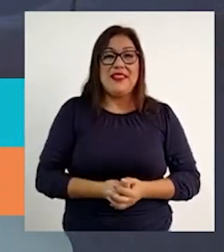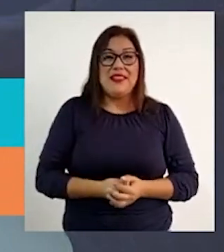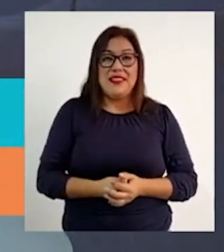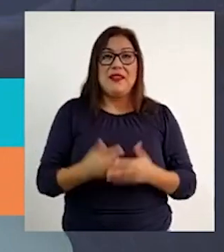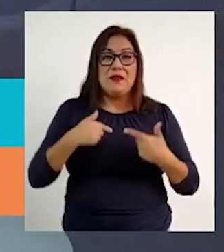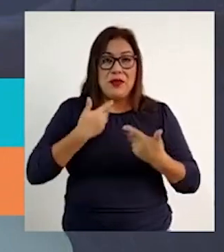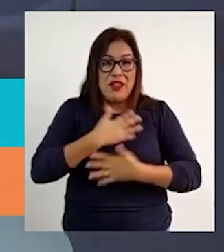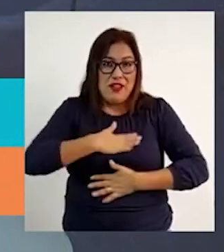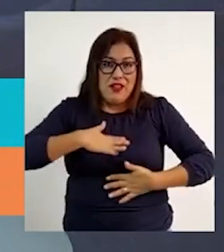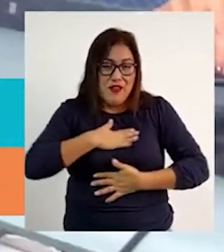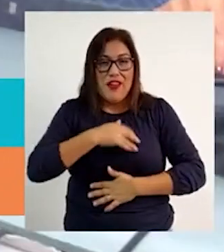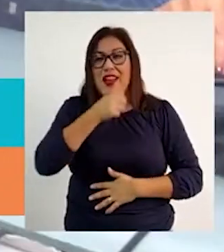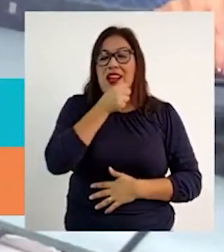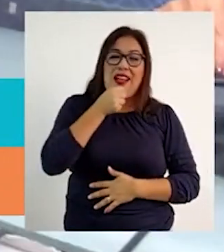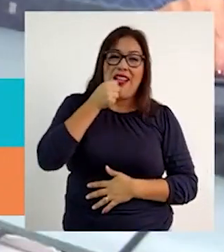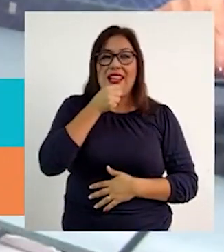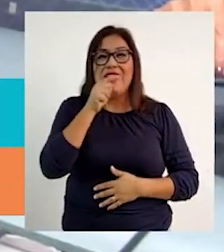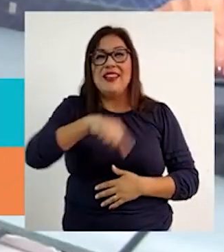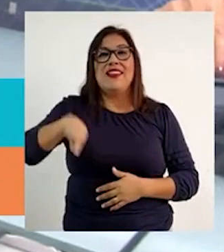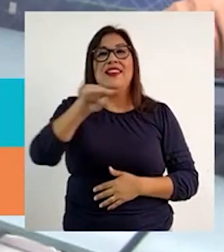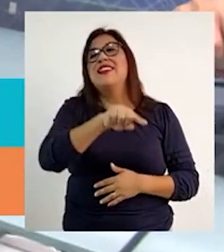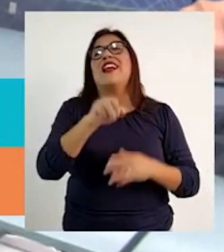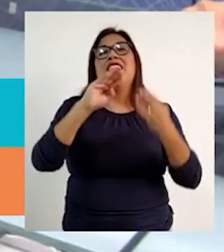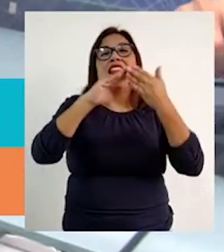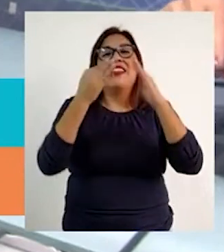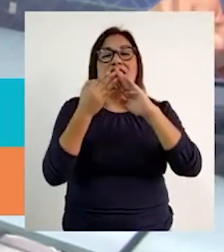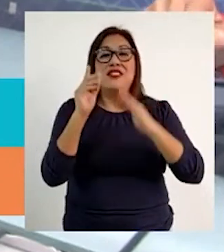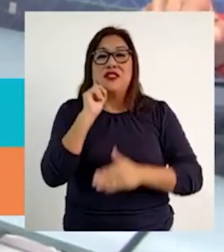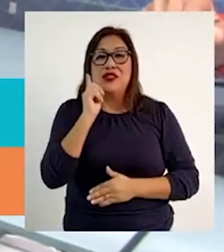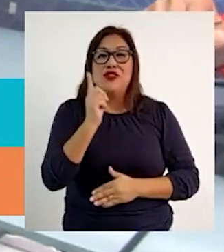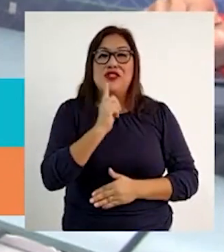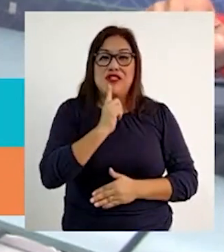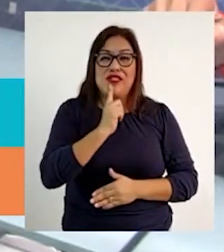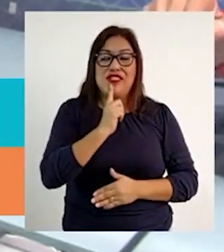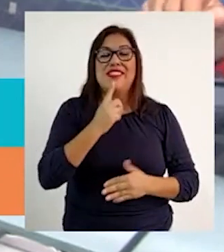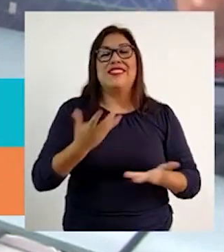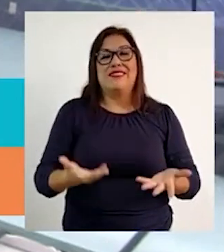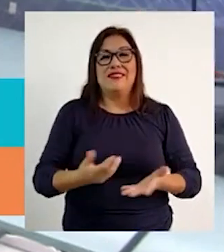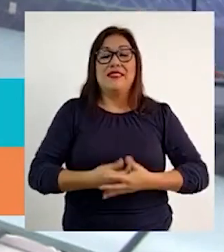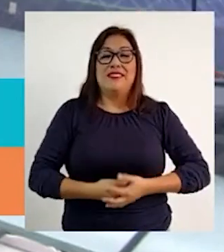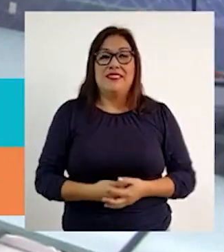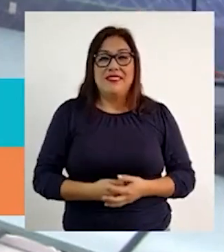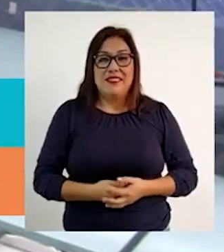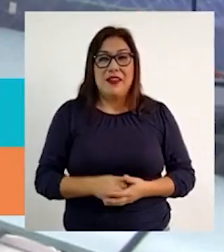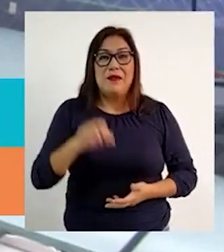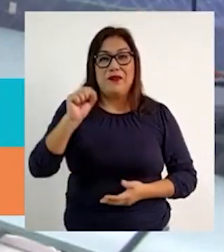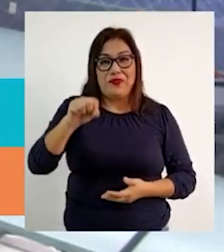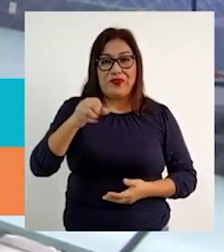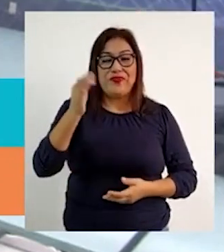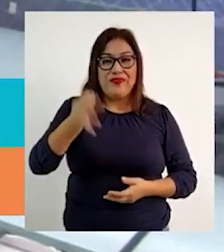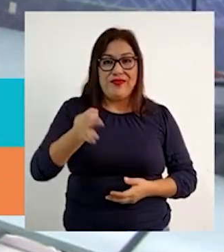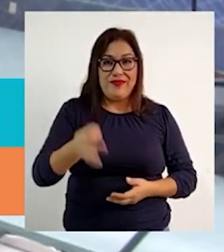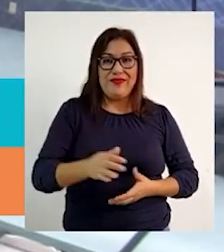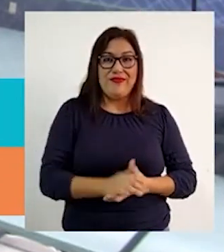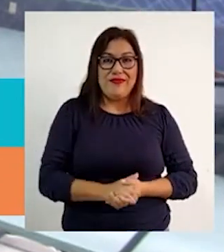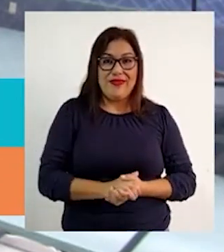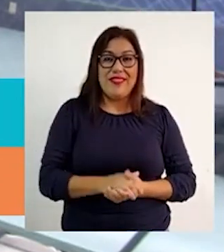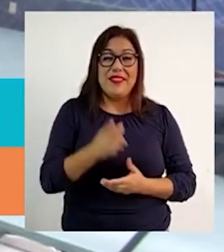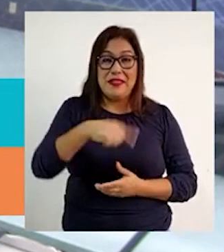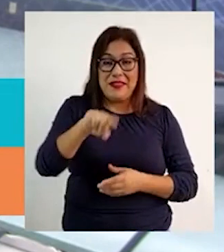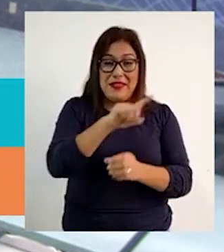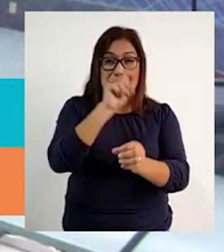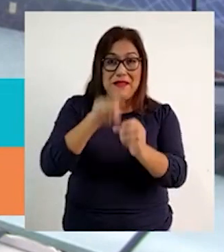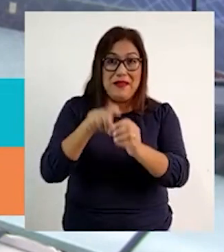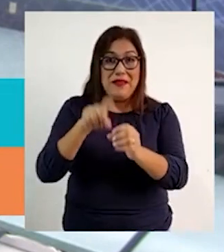del concierto nuestros amigos de la comunidad de discapacidad auditiva, ¿verdad? Exacto. Que también van a participar porque